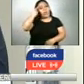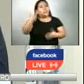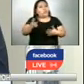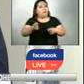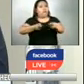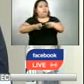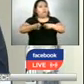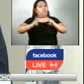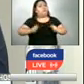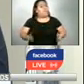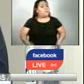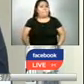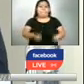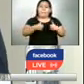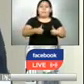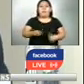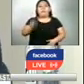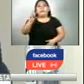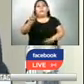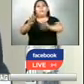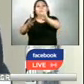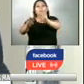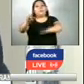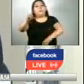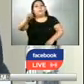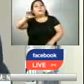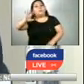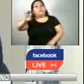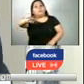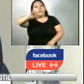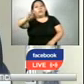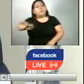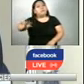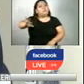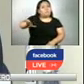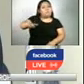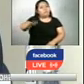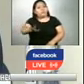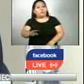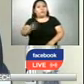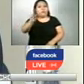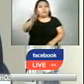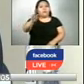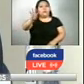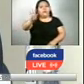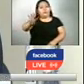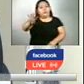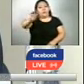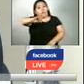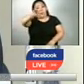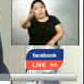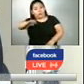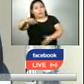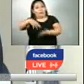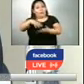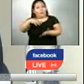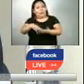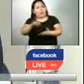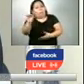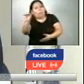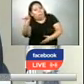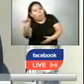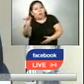ayudado en mucho, un 27.5% en algo, el 24% señaló que